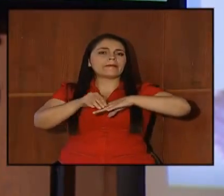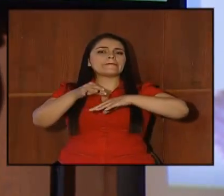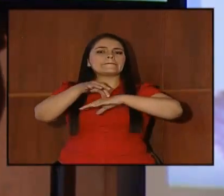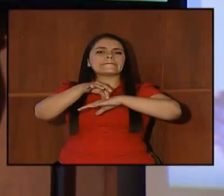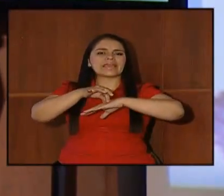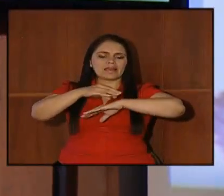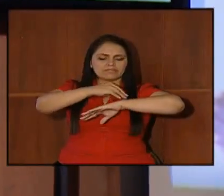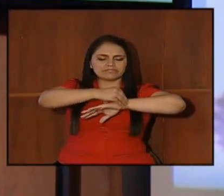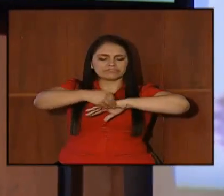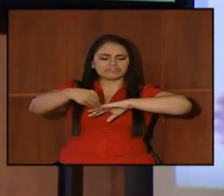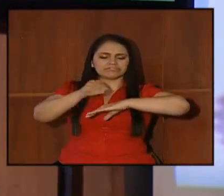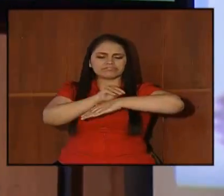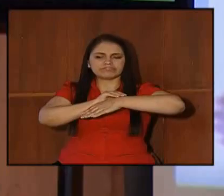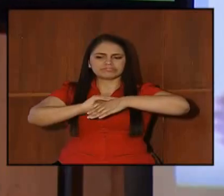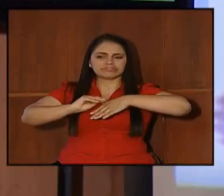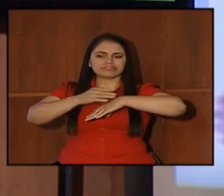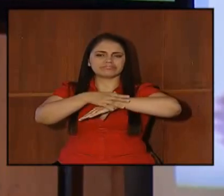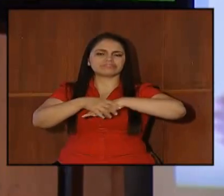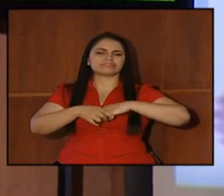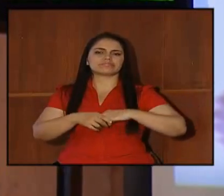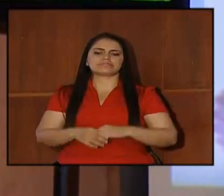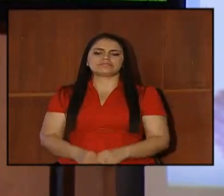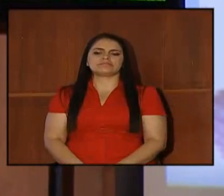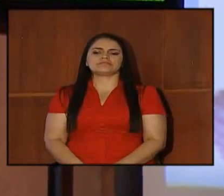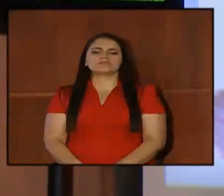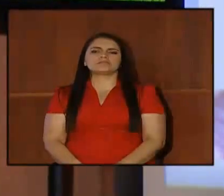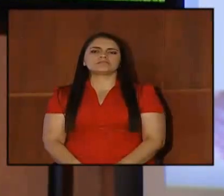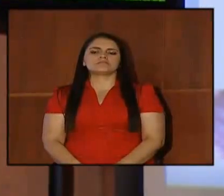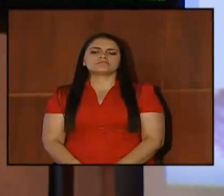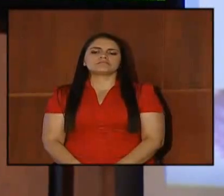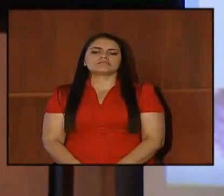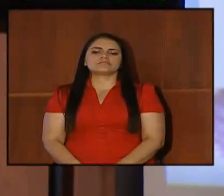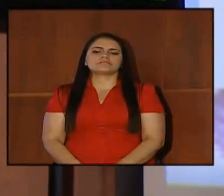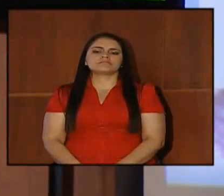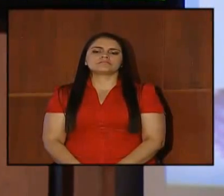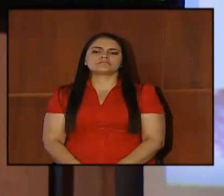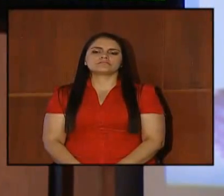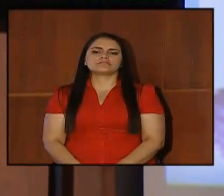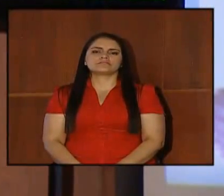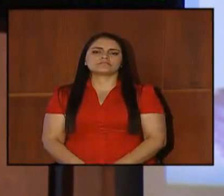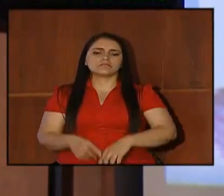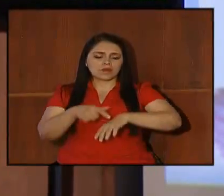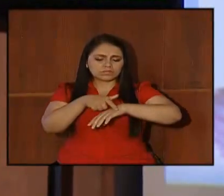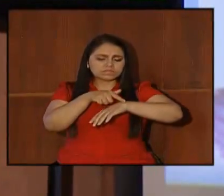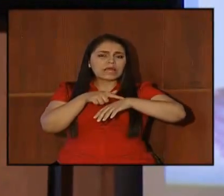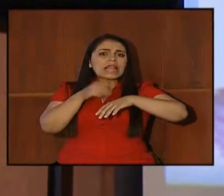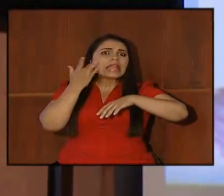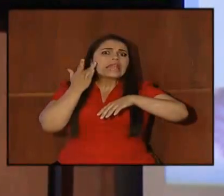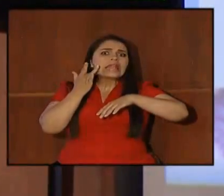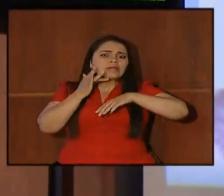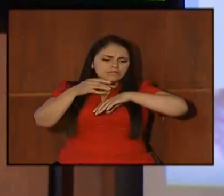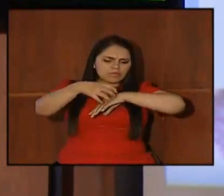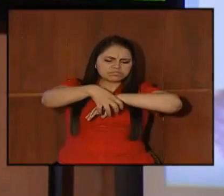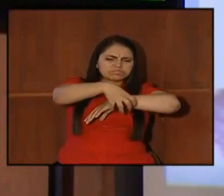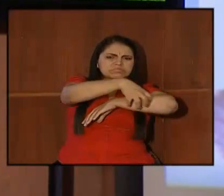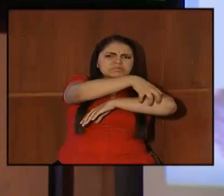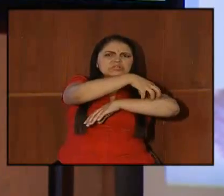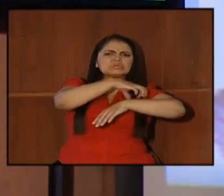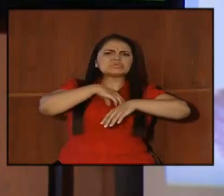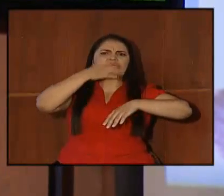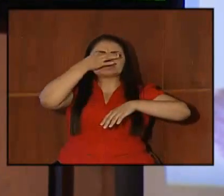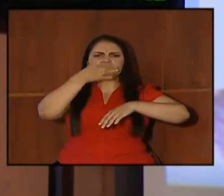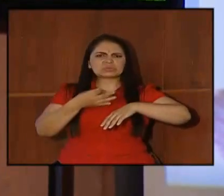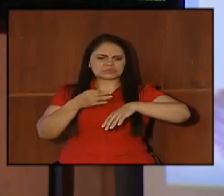alrededor. Muchas veces yo puedo ver que la herida es muy limpia, pero la piel está encostrada, está